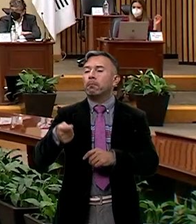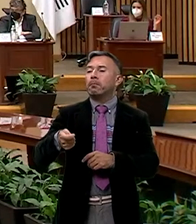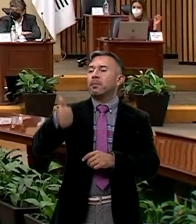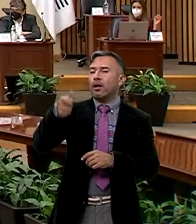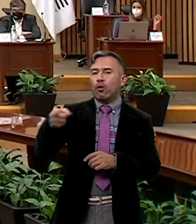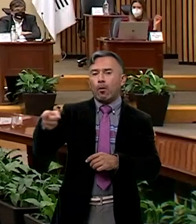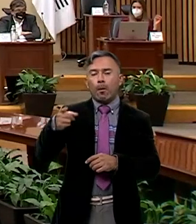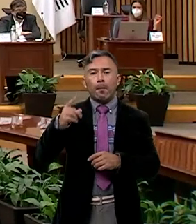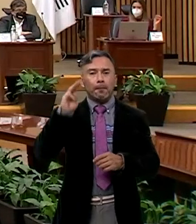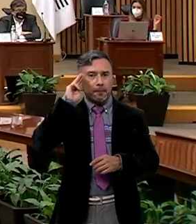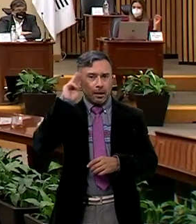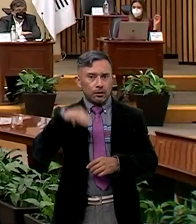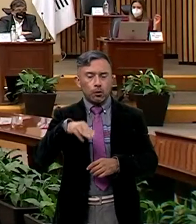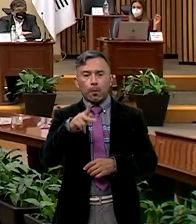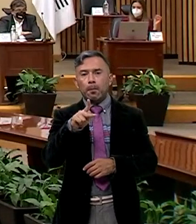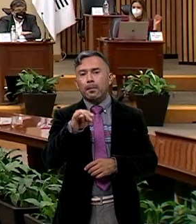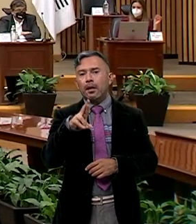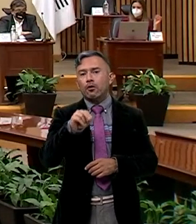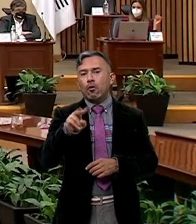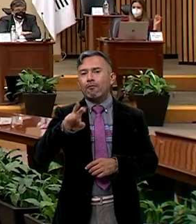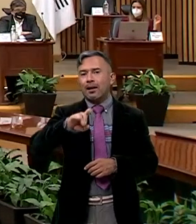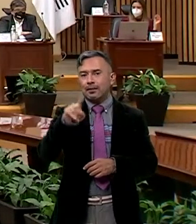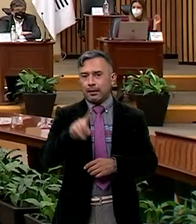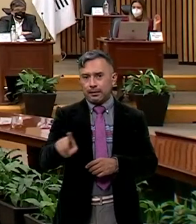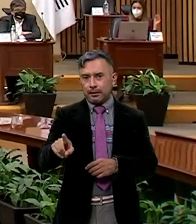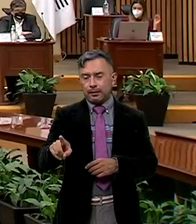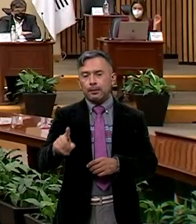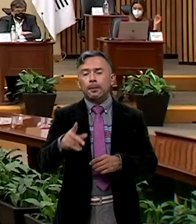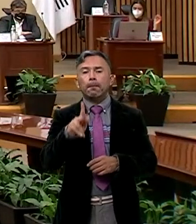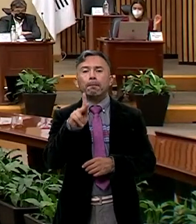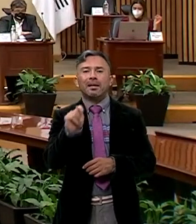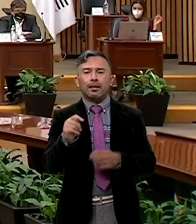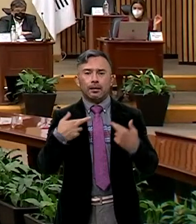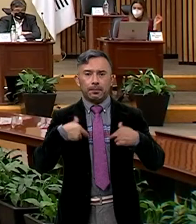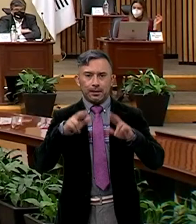pedro vázquez representante el partido de trabajo por favor